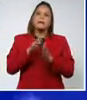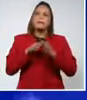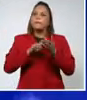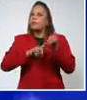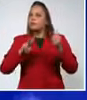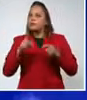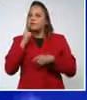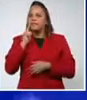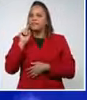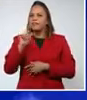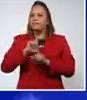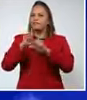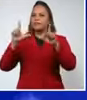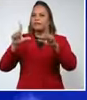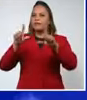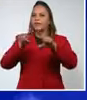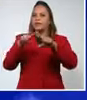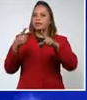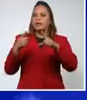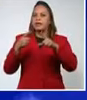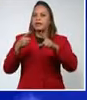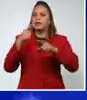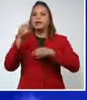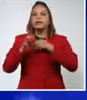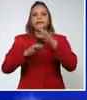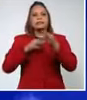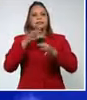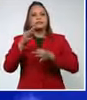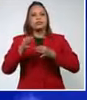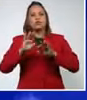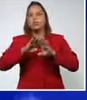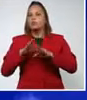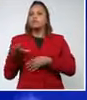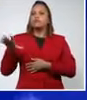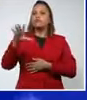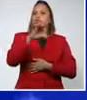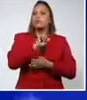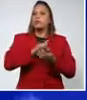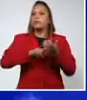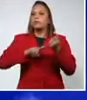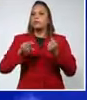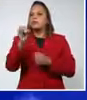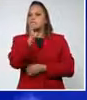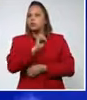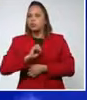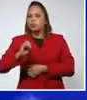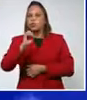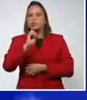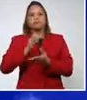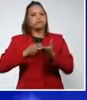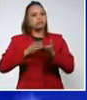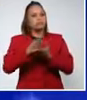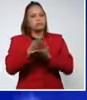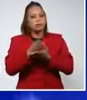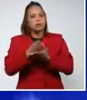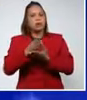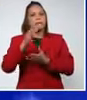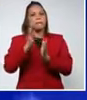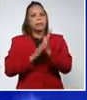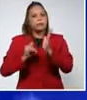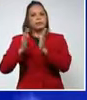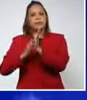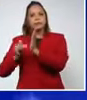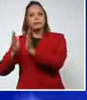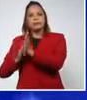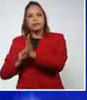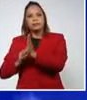como prácticamente casi todas las del territorio oriental, se mantuvieron durante meses sin diagnosticar casos,